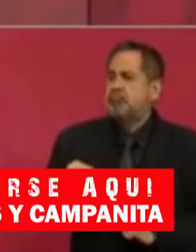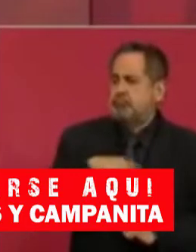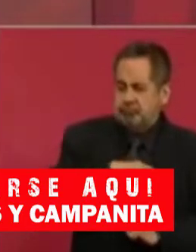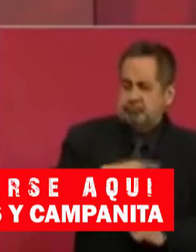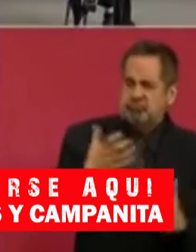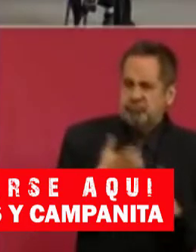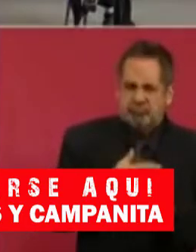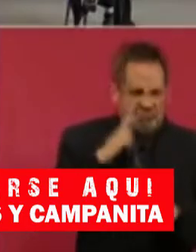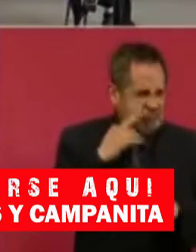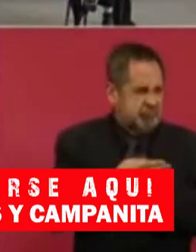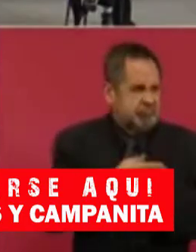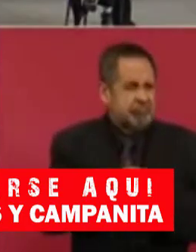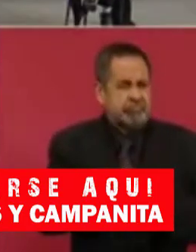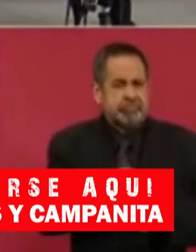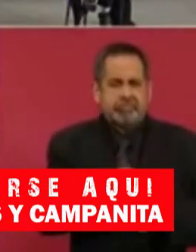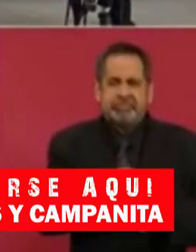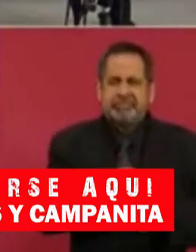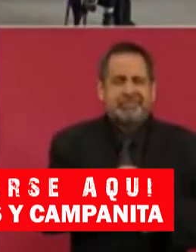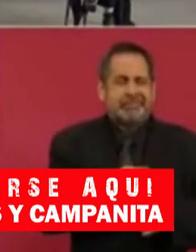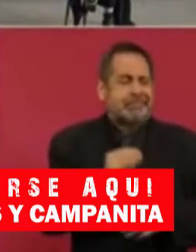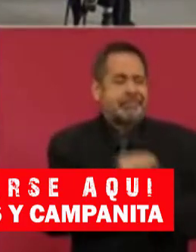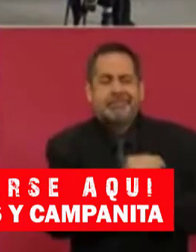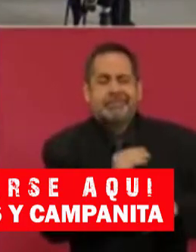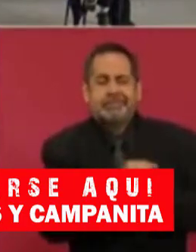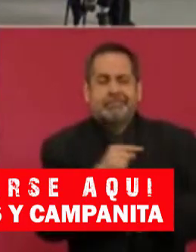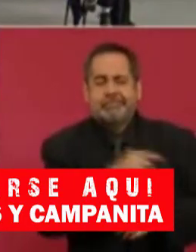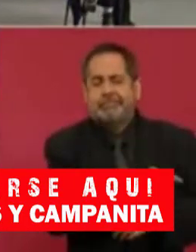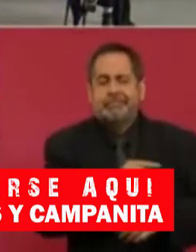cargo de los derechos humanos.